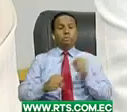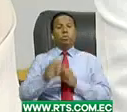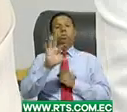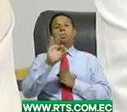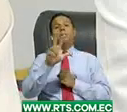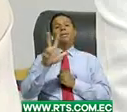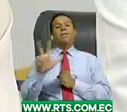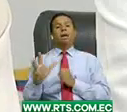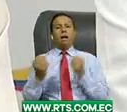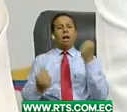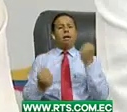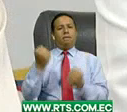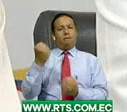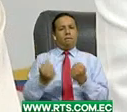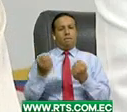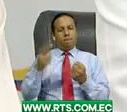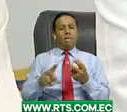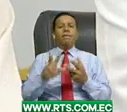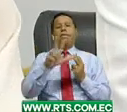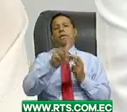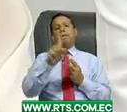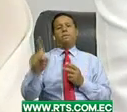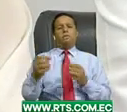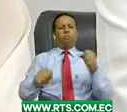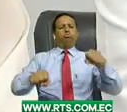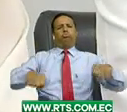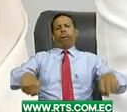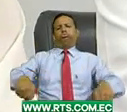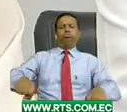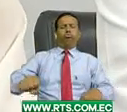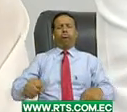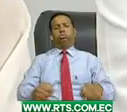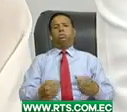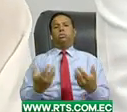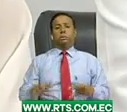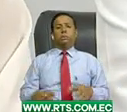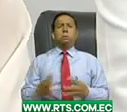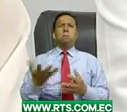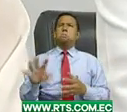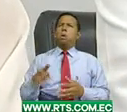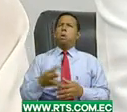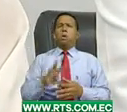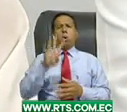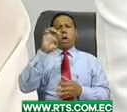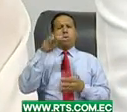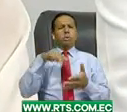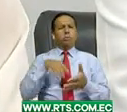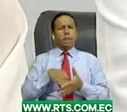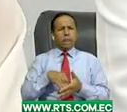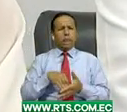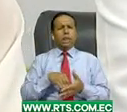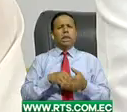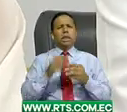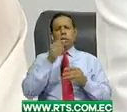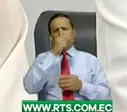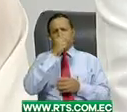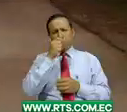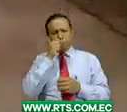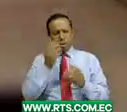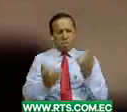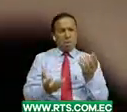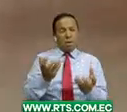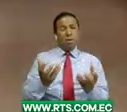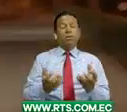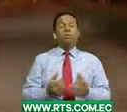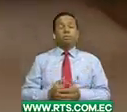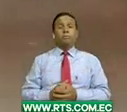31 motocicletas y hablamos ya de más o menos 14.000 kilos de sustancias estupefacientes en lo que va del año.